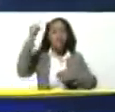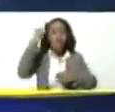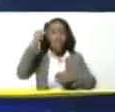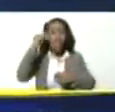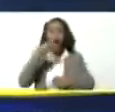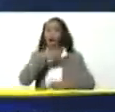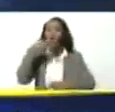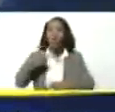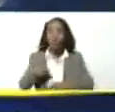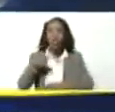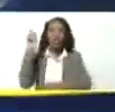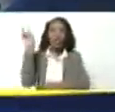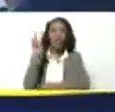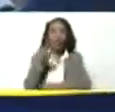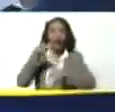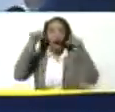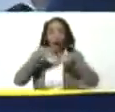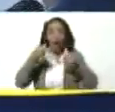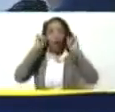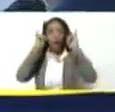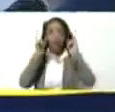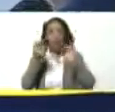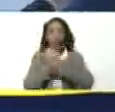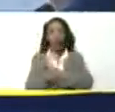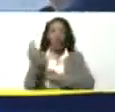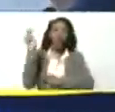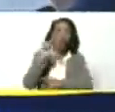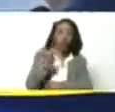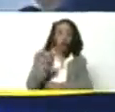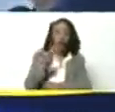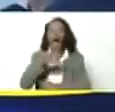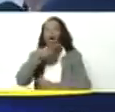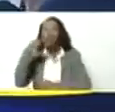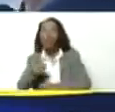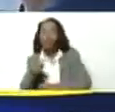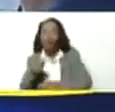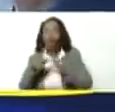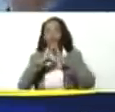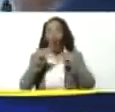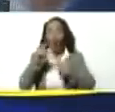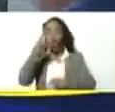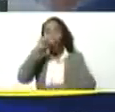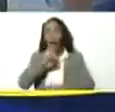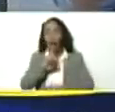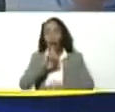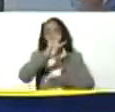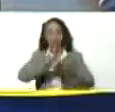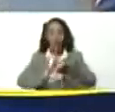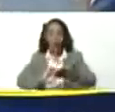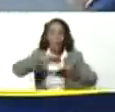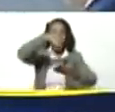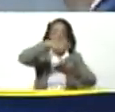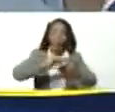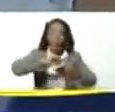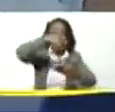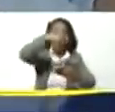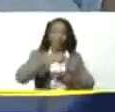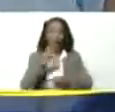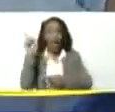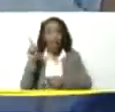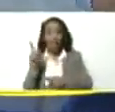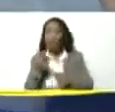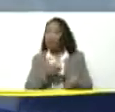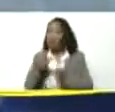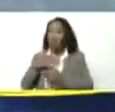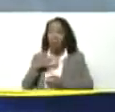rusas y venezolanas aquí. Venezuela o Rusia, un calendario para todo el año. Oye, bueno, ese se lo lleva Silita para la